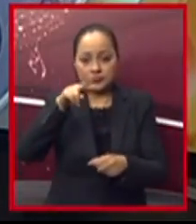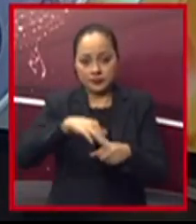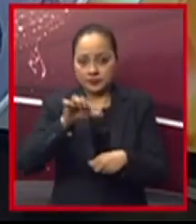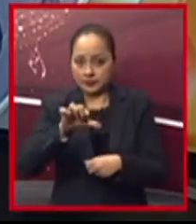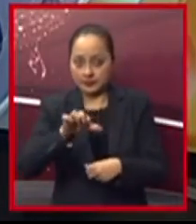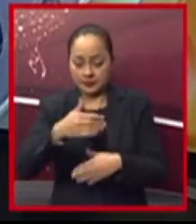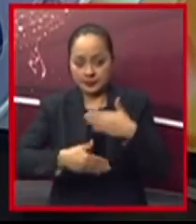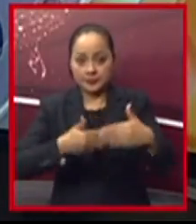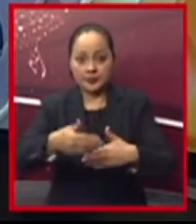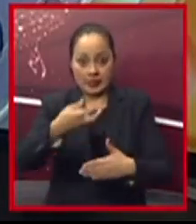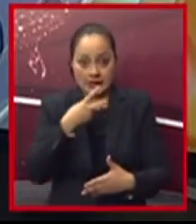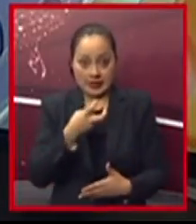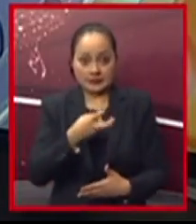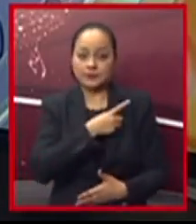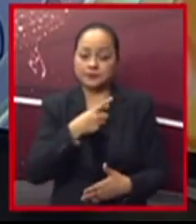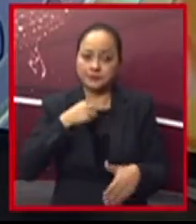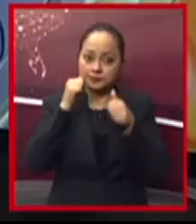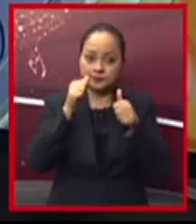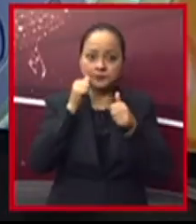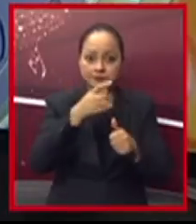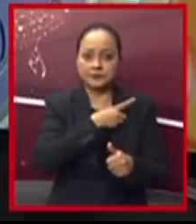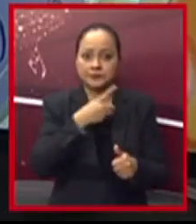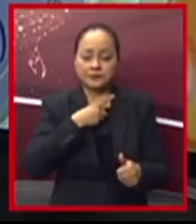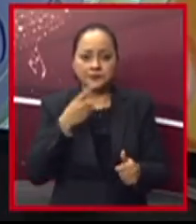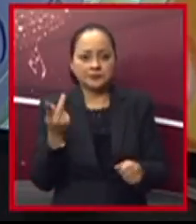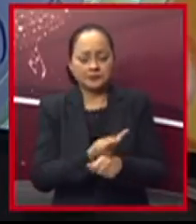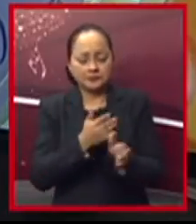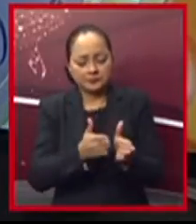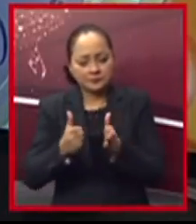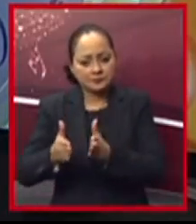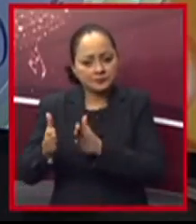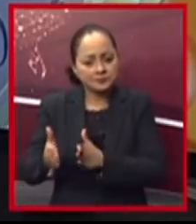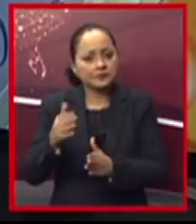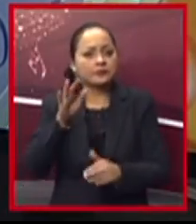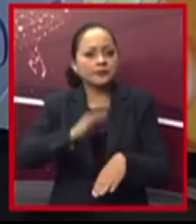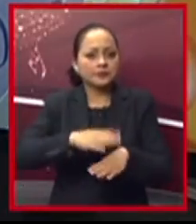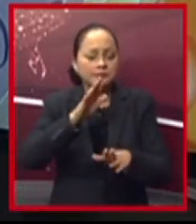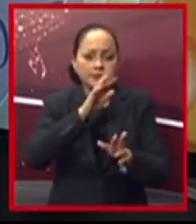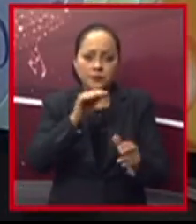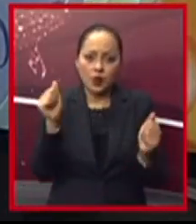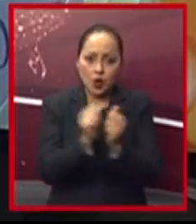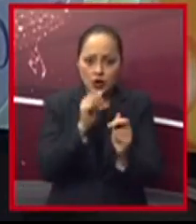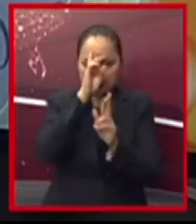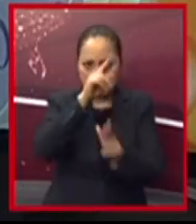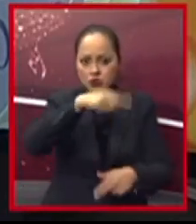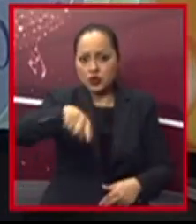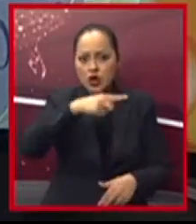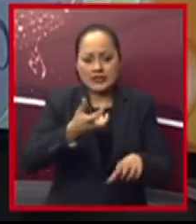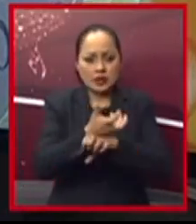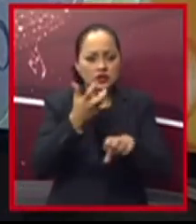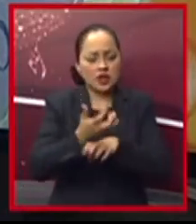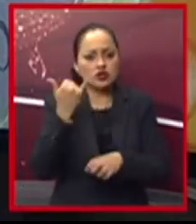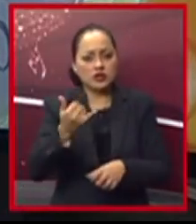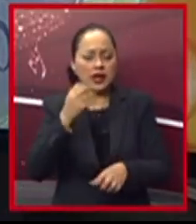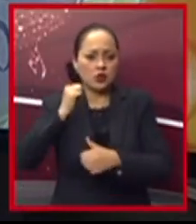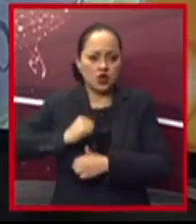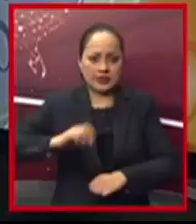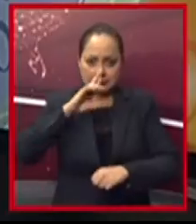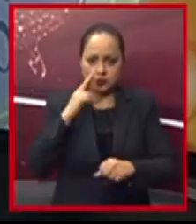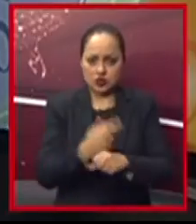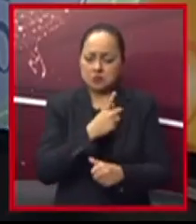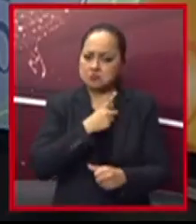Locales 2016, la cual observará las etapas que los comprenden, con pleno respeto a la soberanía de las entidades federativas y